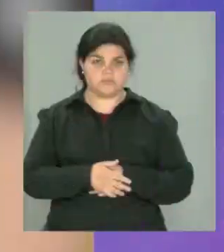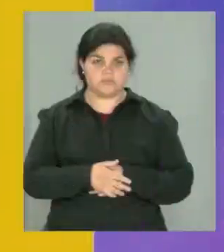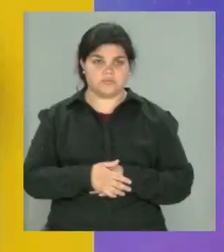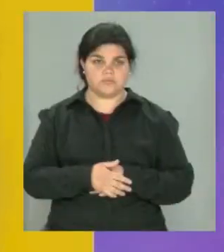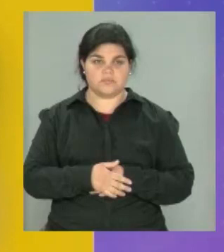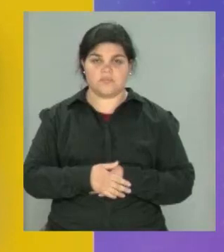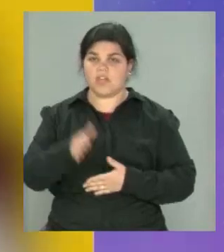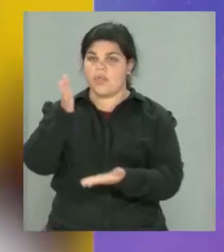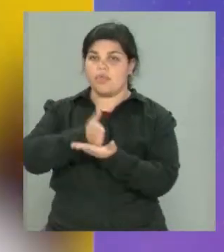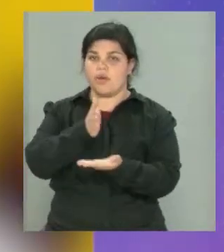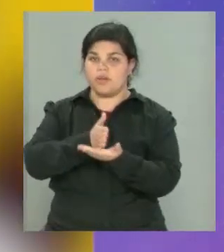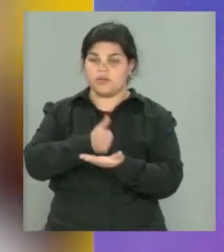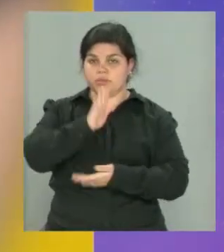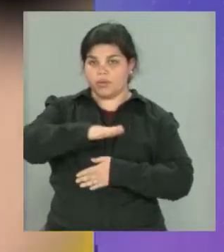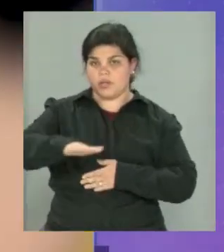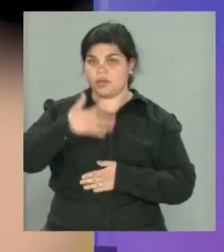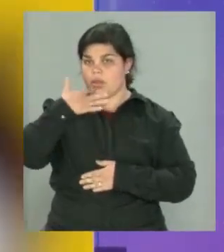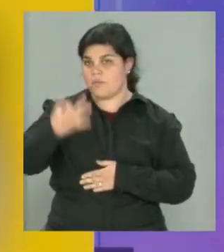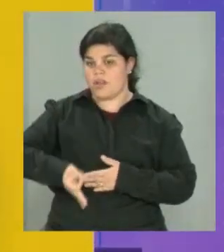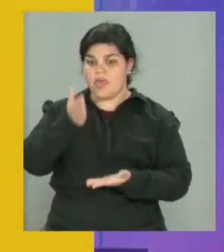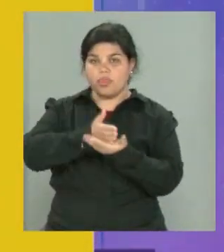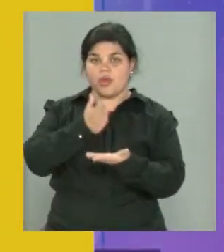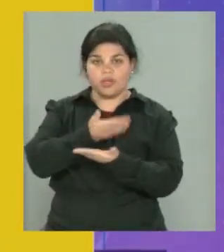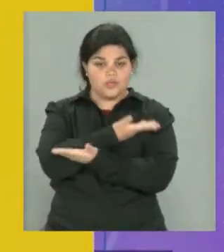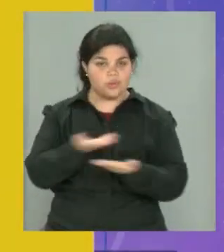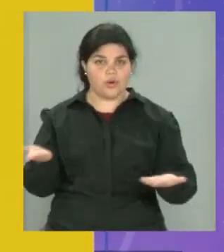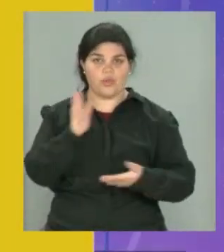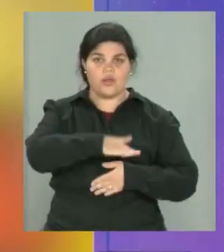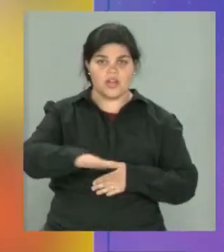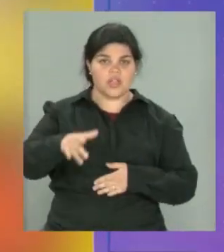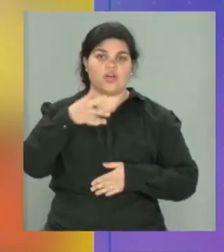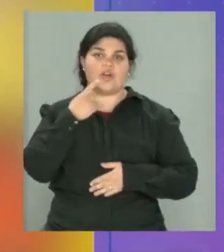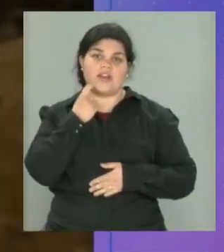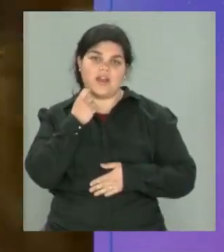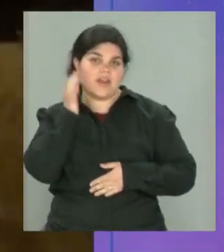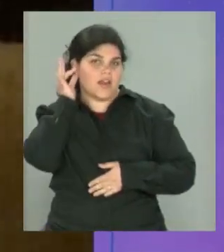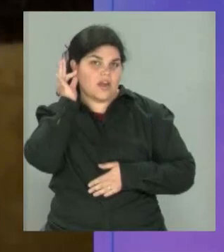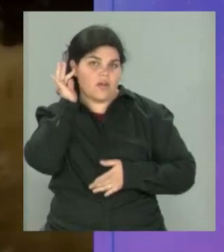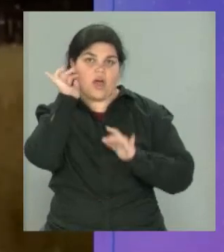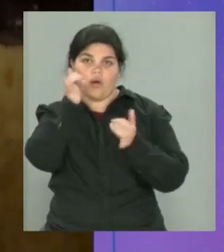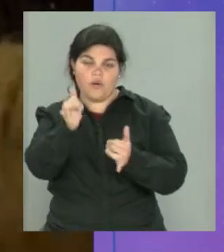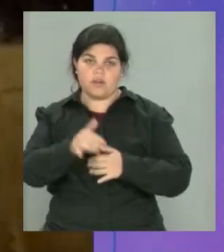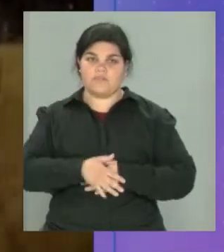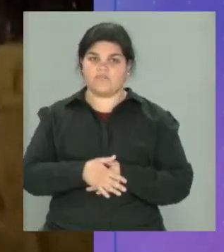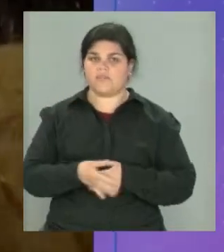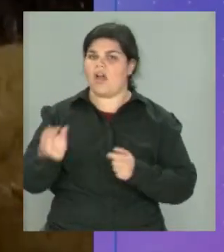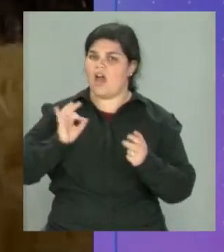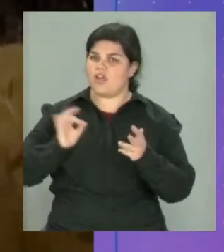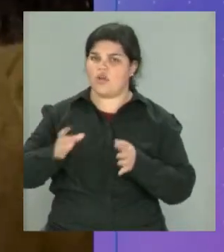Derechos del niño, pero en realidad son los derechos de todos los niños, niñas y adolescentes. Como cada año desde que